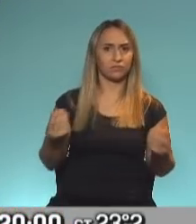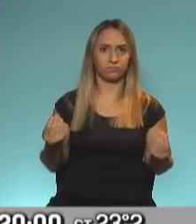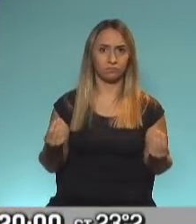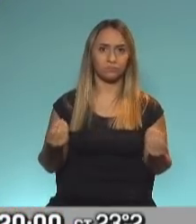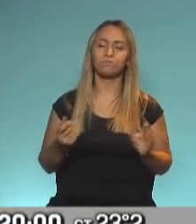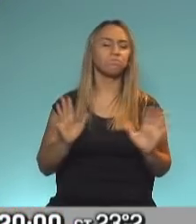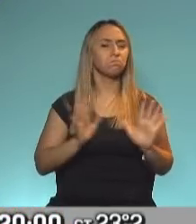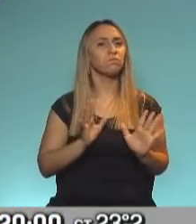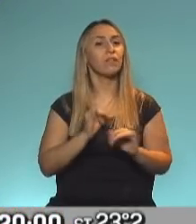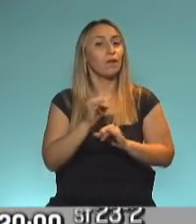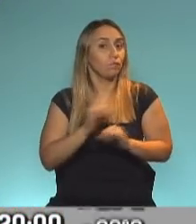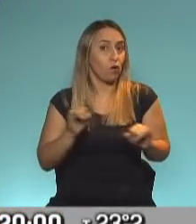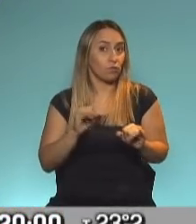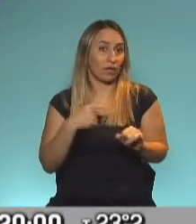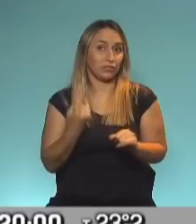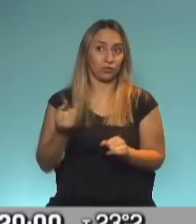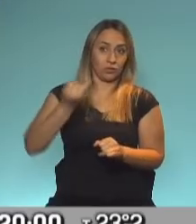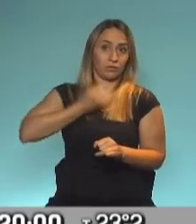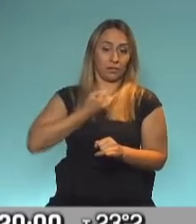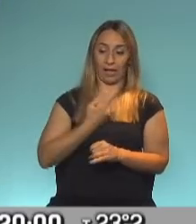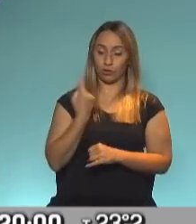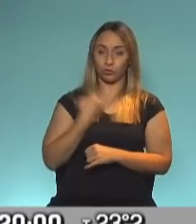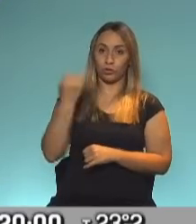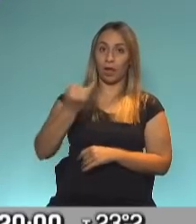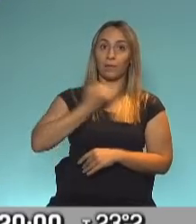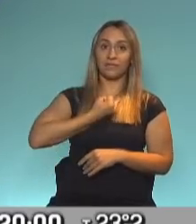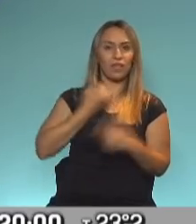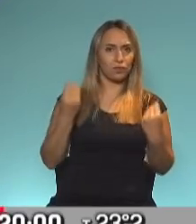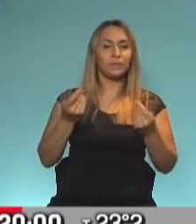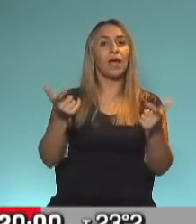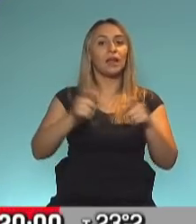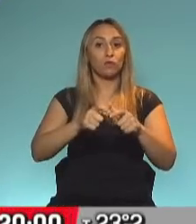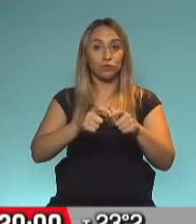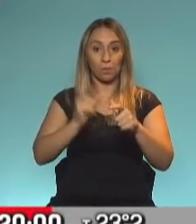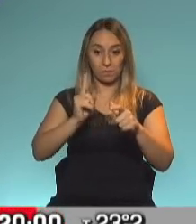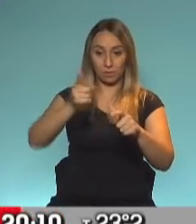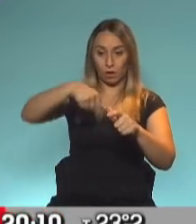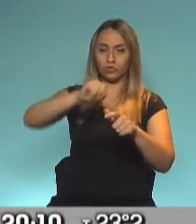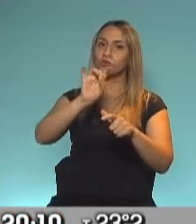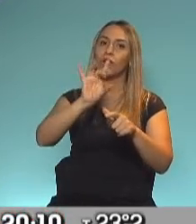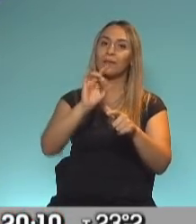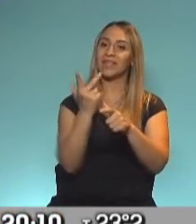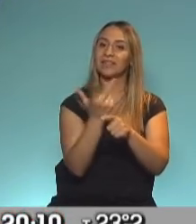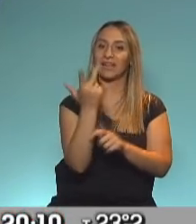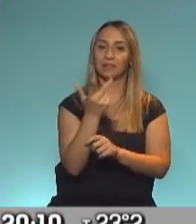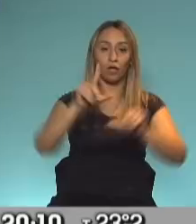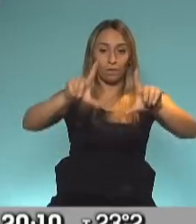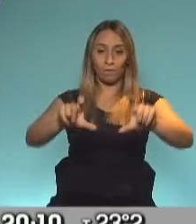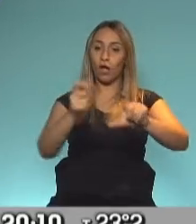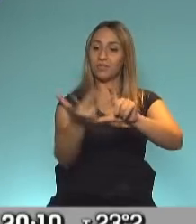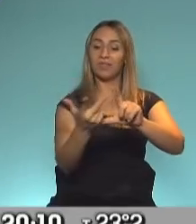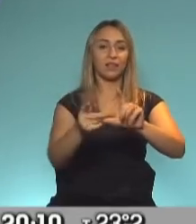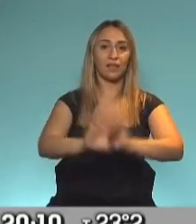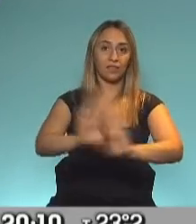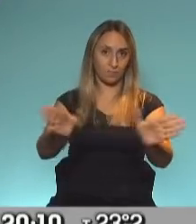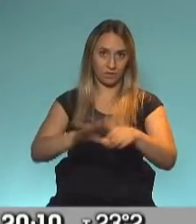No, la información que nos llegó a nosotros fue esta reunión que les hablaba de ellos tres, el presidente, el gobernador y el